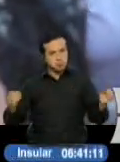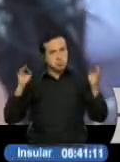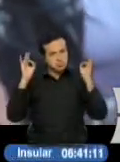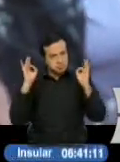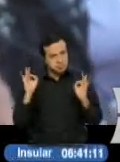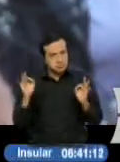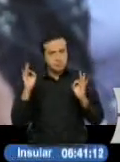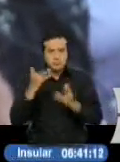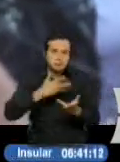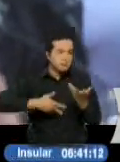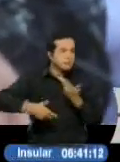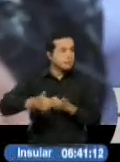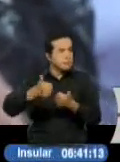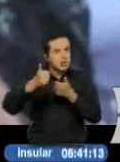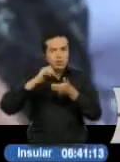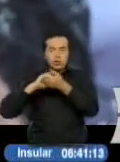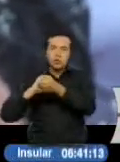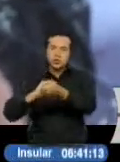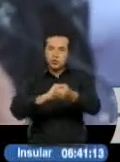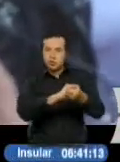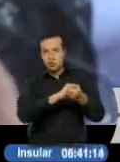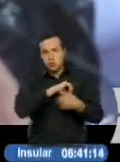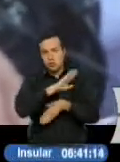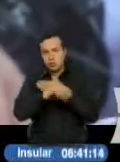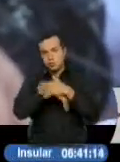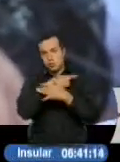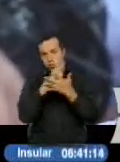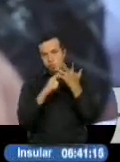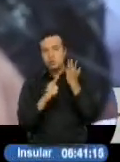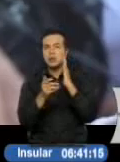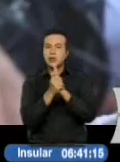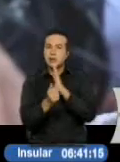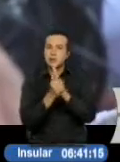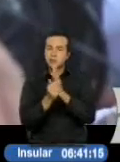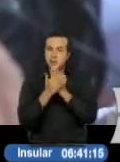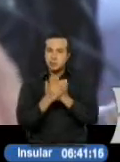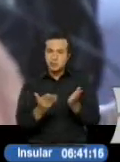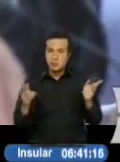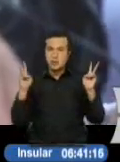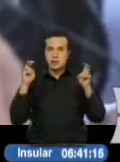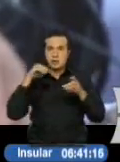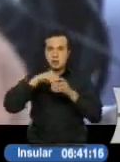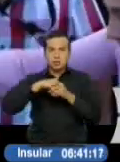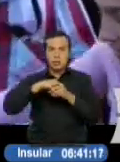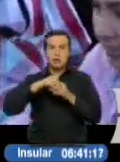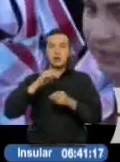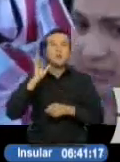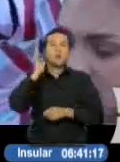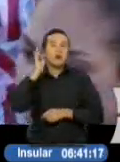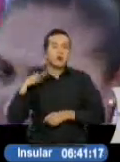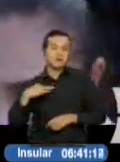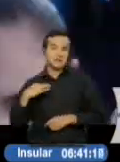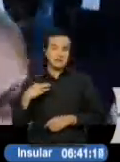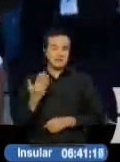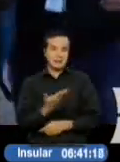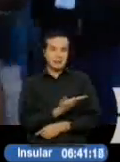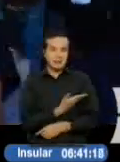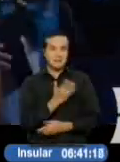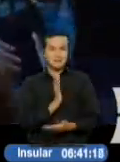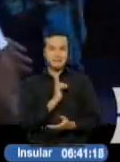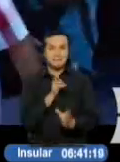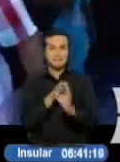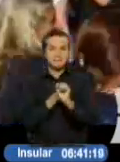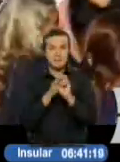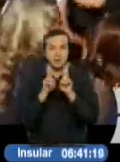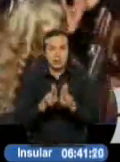prácticas, la buena vecindad, la solidaridad. Todo esto se va a hacer mediante capacitación en el Centro Integral Las Manuelas. En esta labor participará el Programa